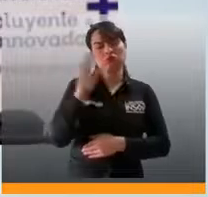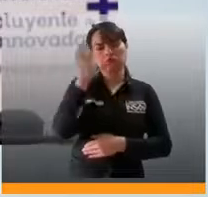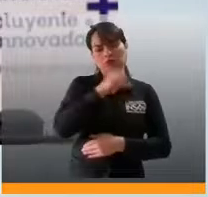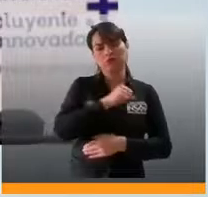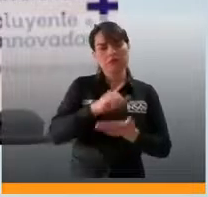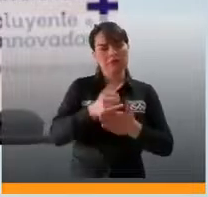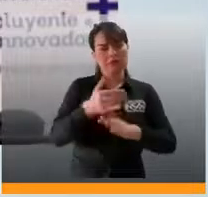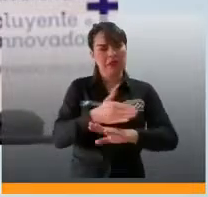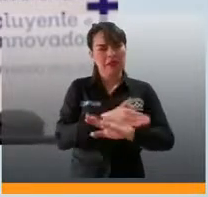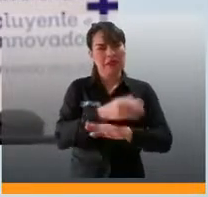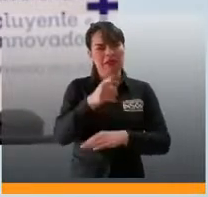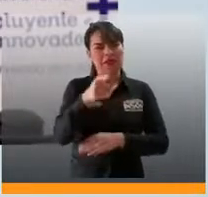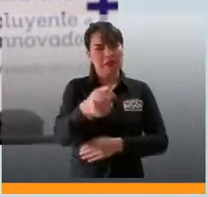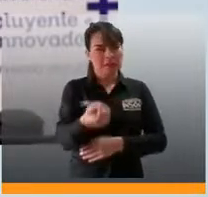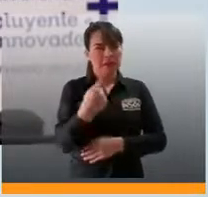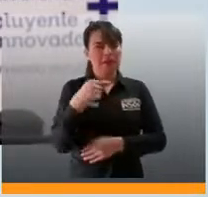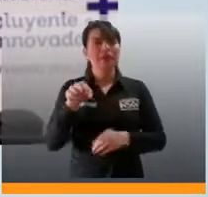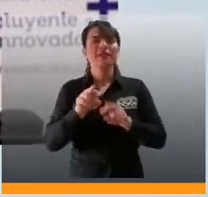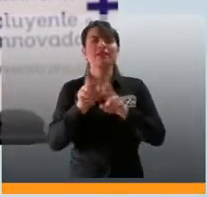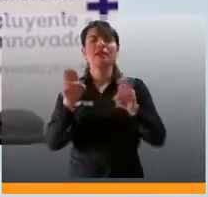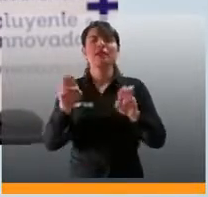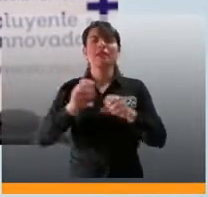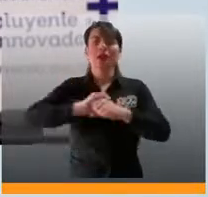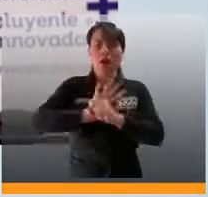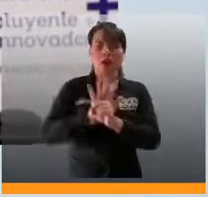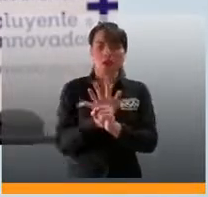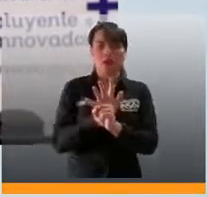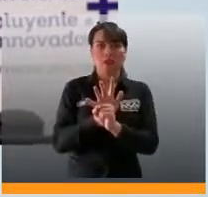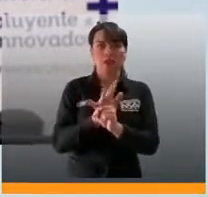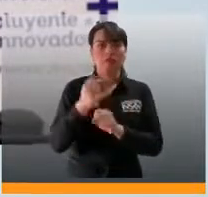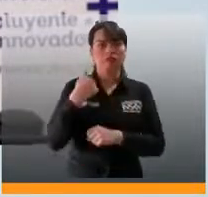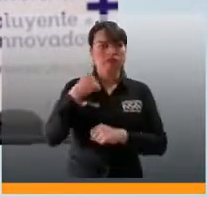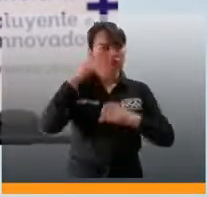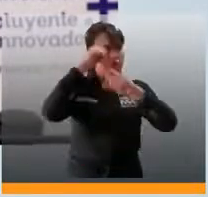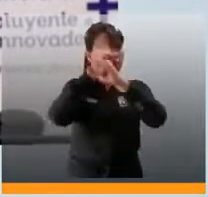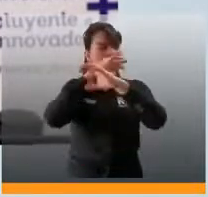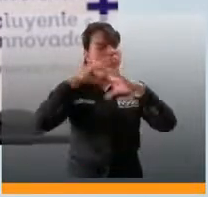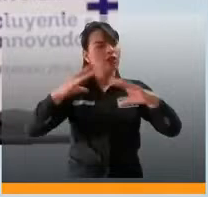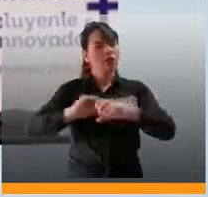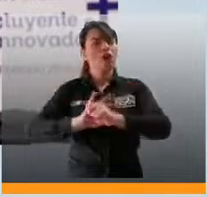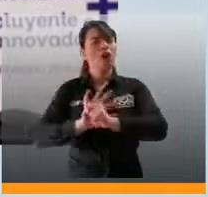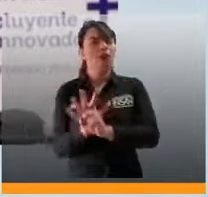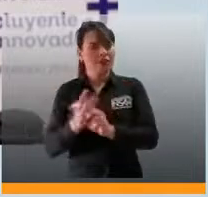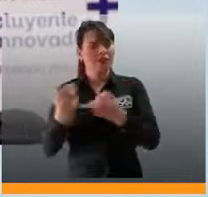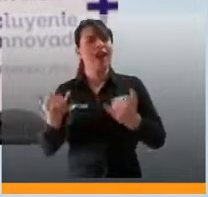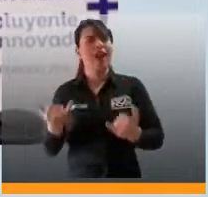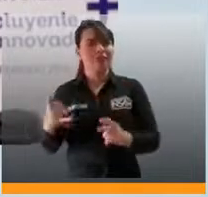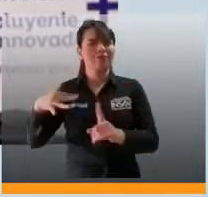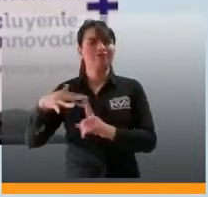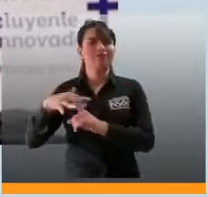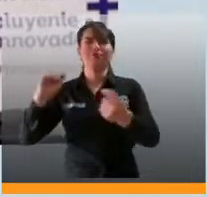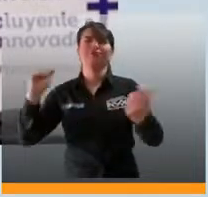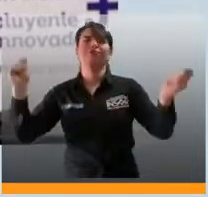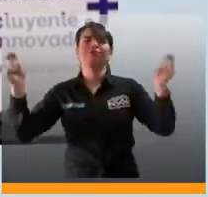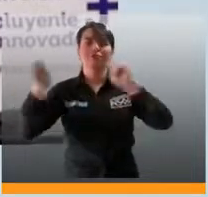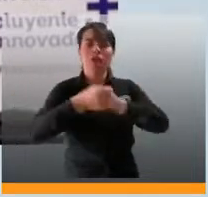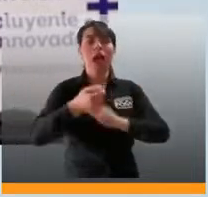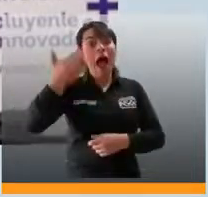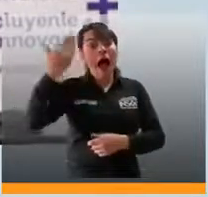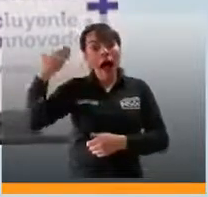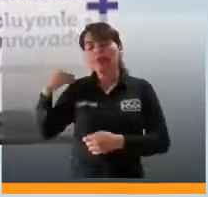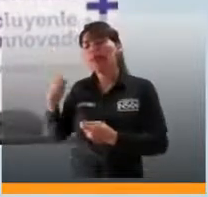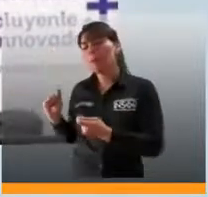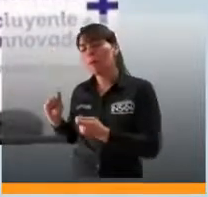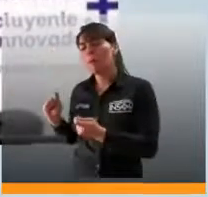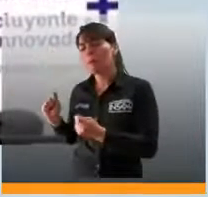ahorita, que el tema de COVID, yo pienso que el COVID ha acelerado un proceso de transformación que se venía gestando en las universidades desde hace varios